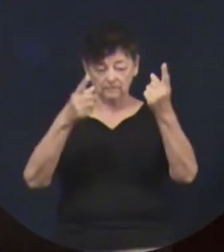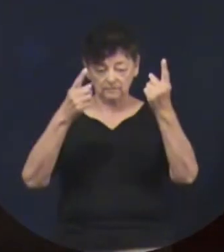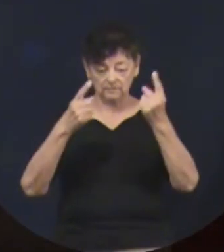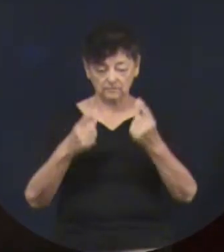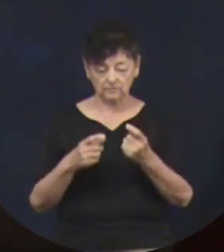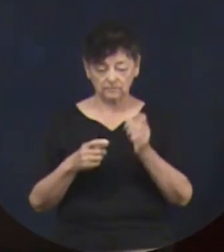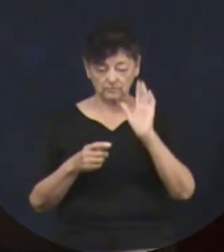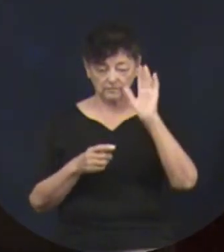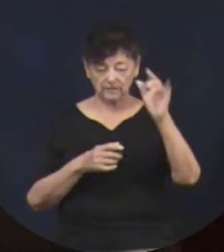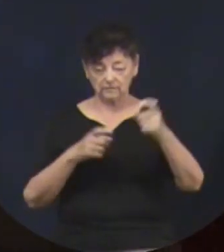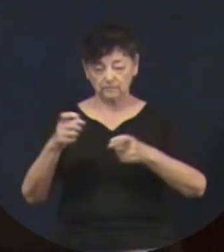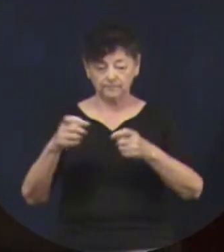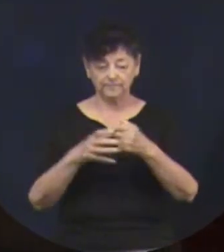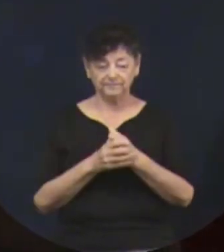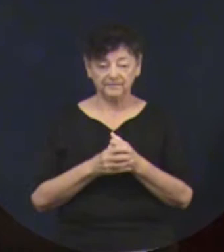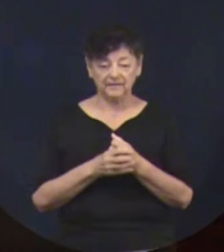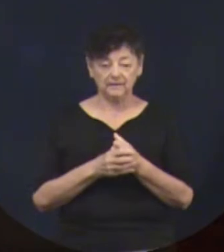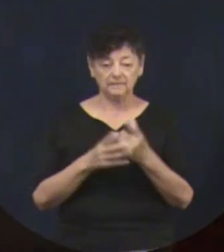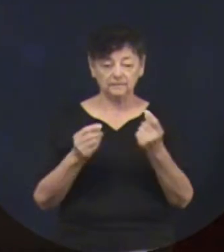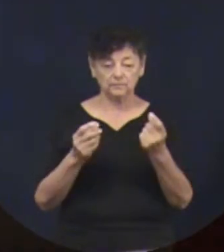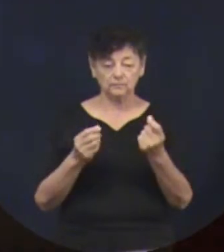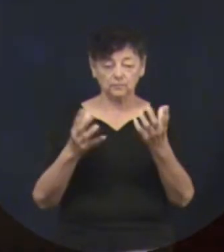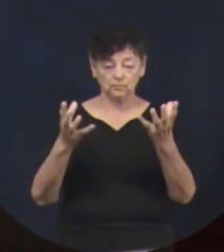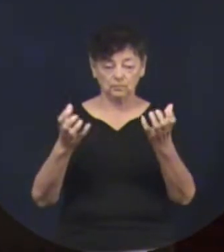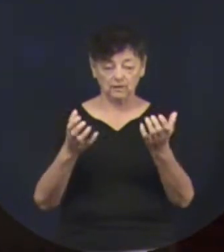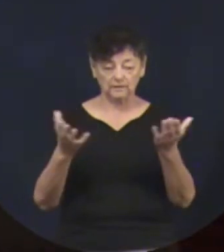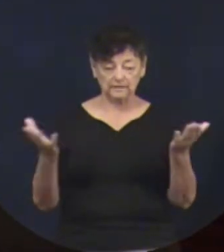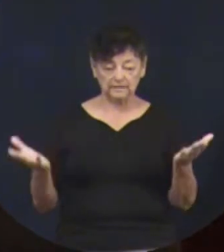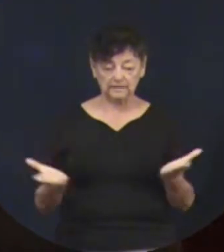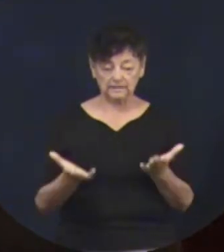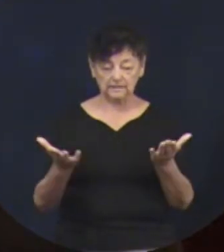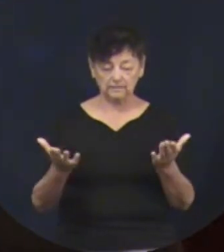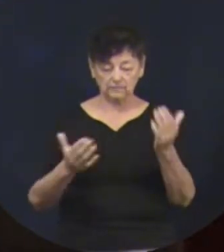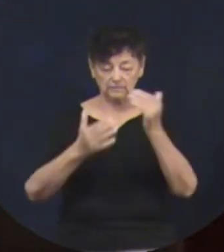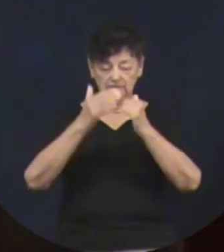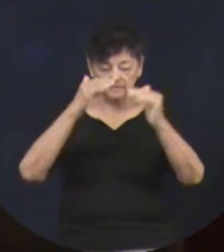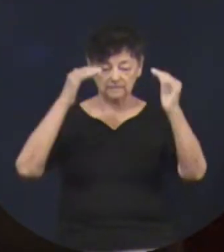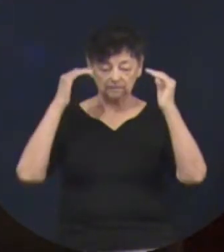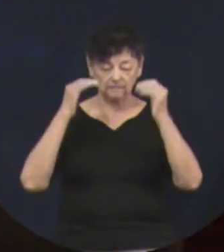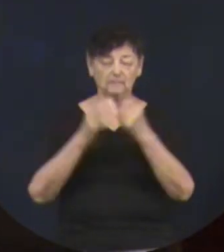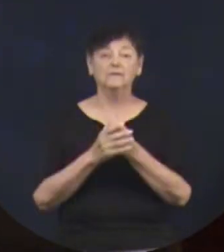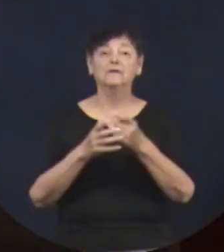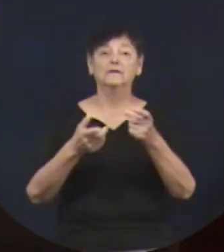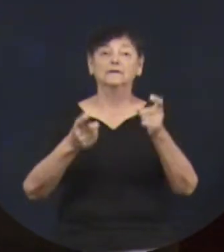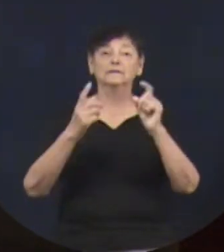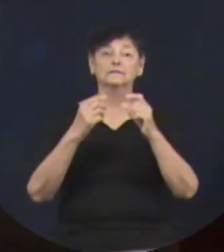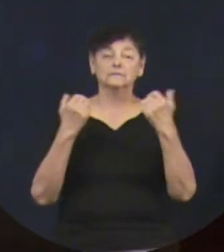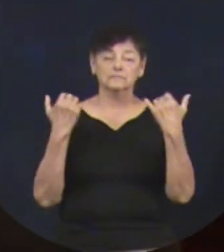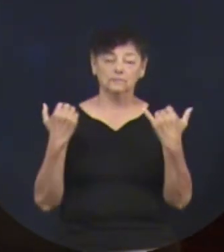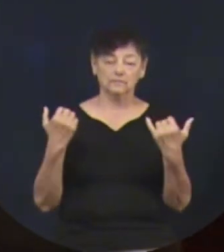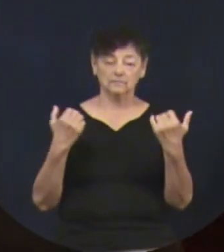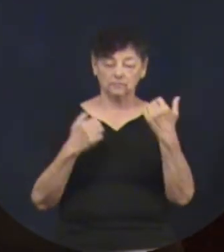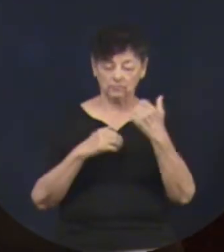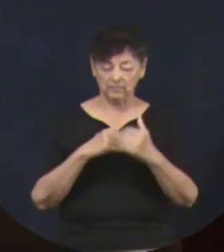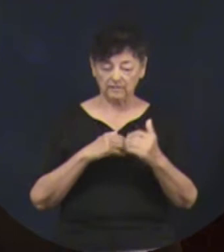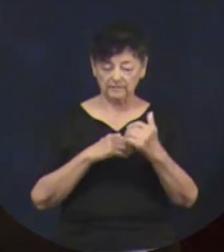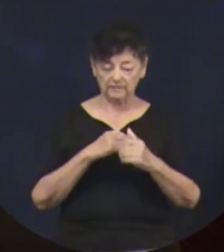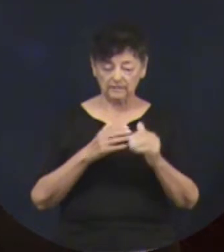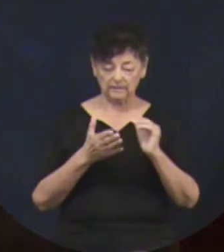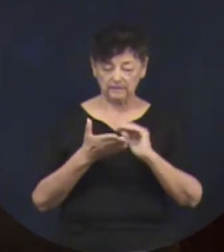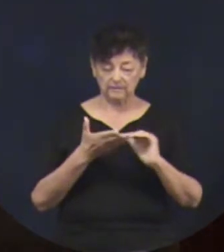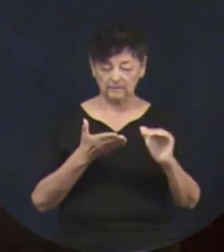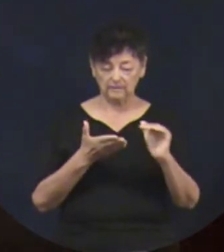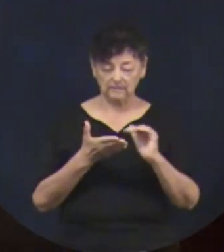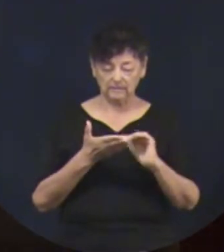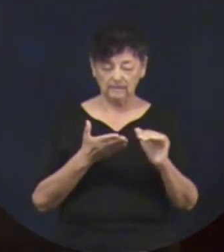Venga a nosotros tu reino, hágase tu voluntad en la tierra como en el cielo. Danos hoy nuestro pan de